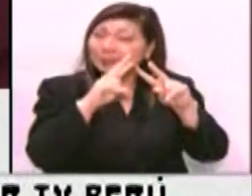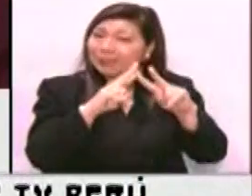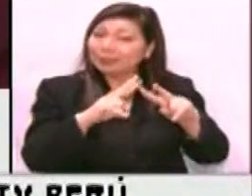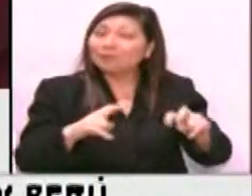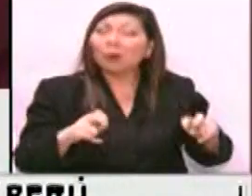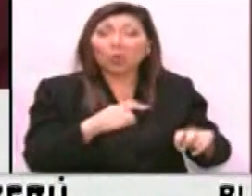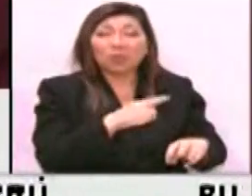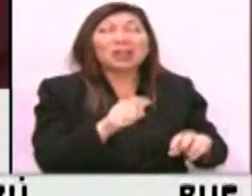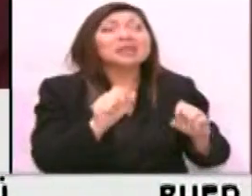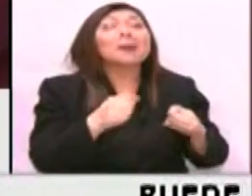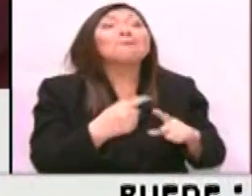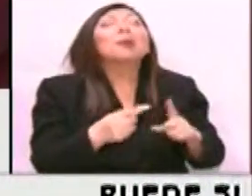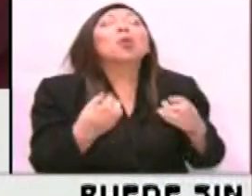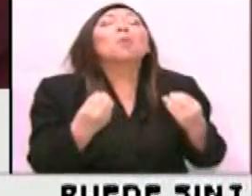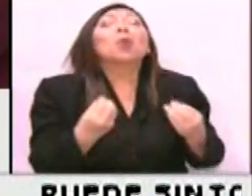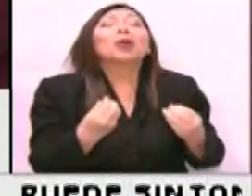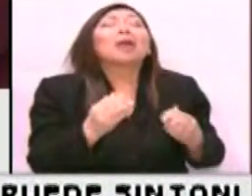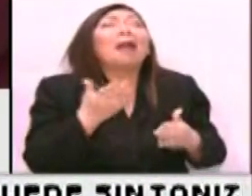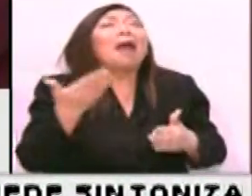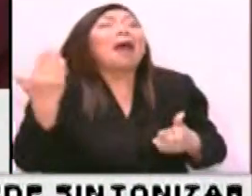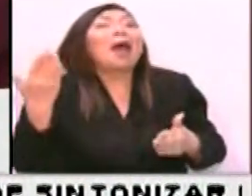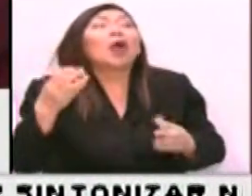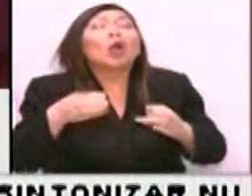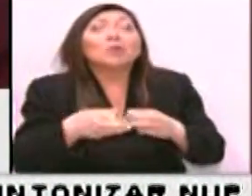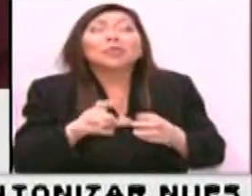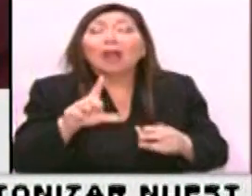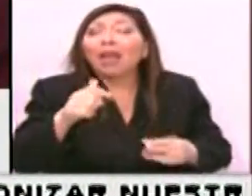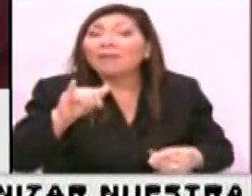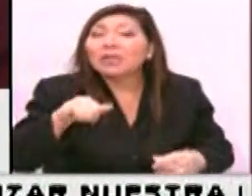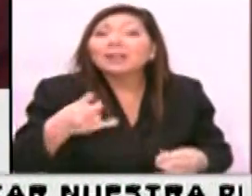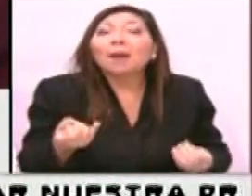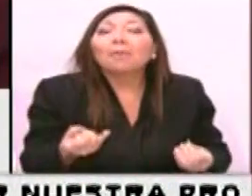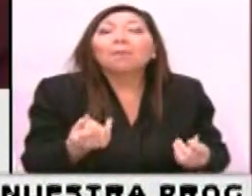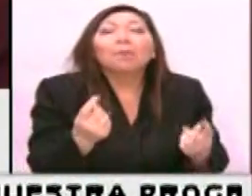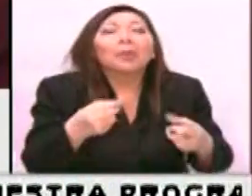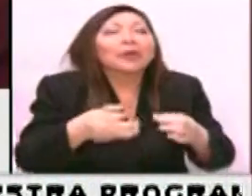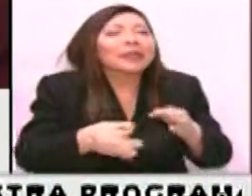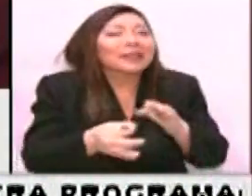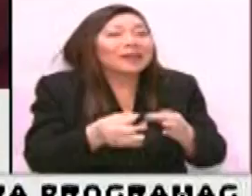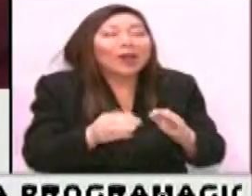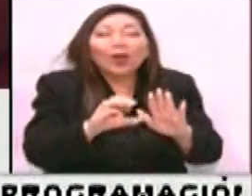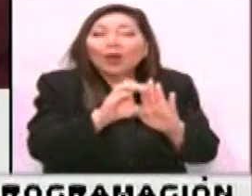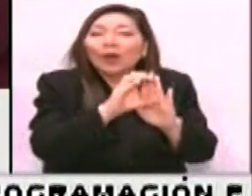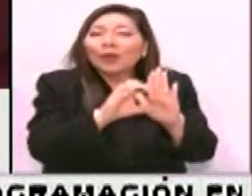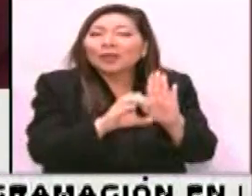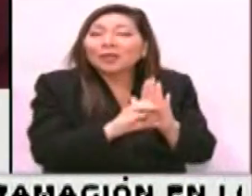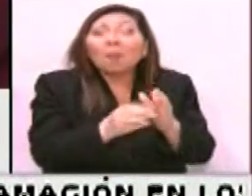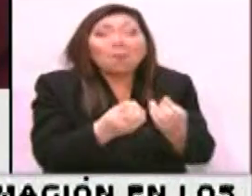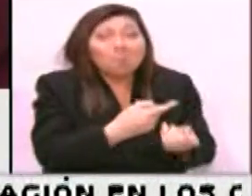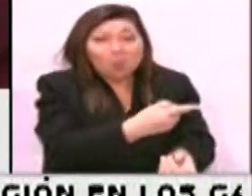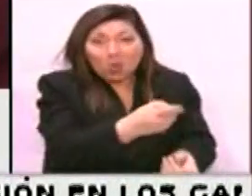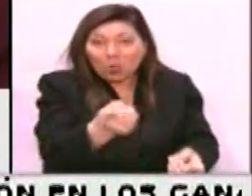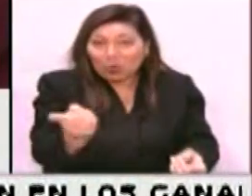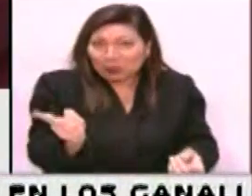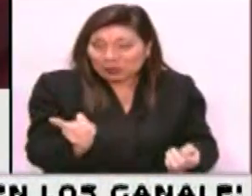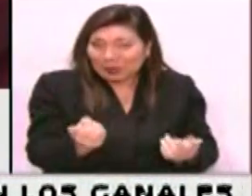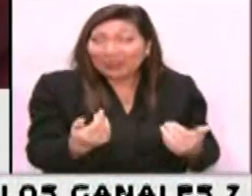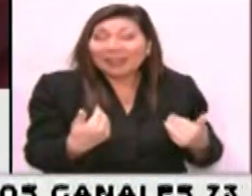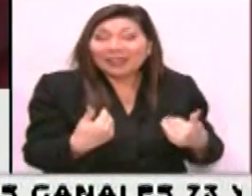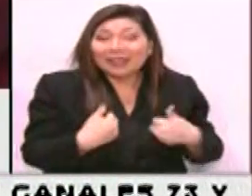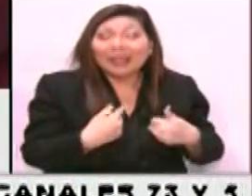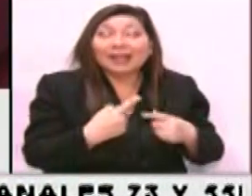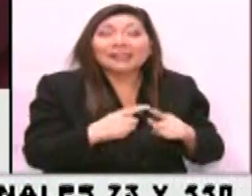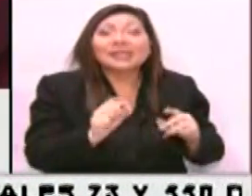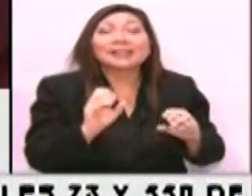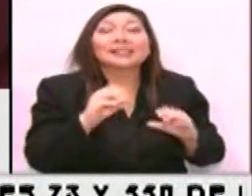investigación. Ustedes dirán, sí, pero ¿por qué no fue entonces a la comisión? Porque la interpretación constitucional que muchos profesores tienen